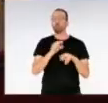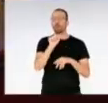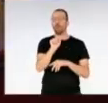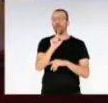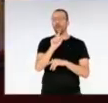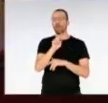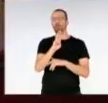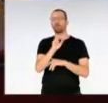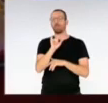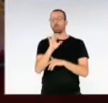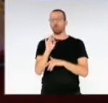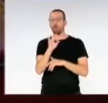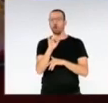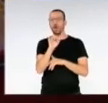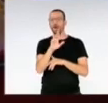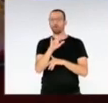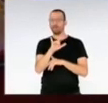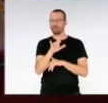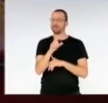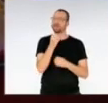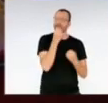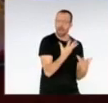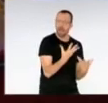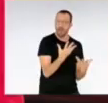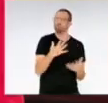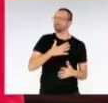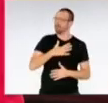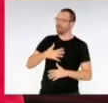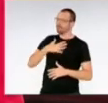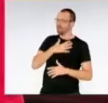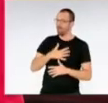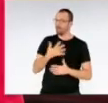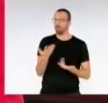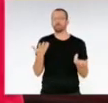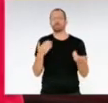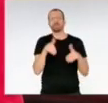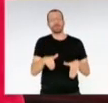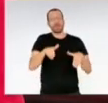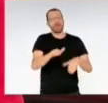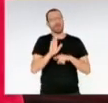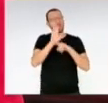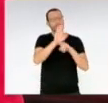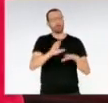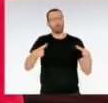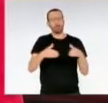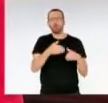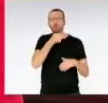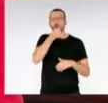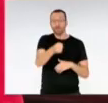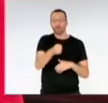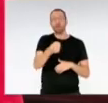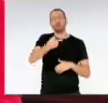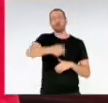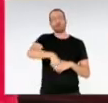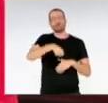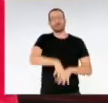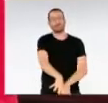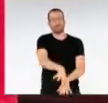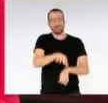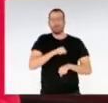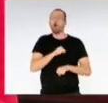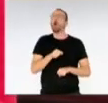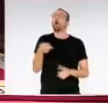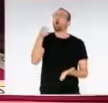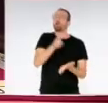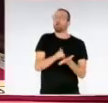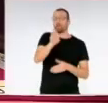Muy buenos Muy días. bien, encantado de estar con ustedes. Que es el candidato por el Partido Socialista a presidir, en este caso, a volver a